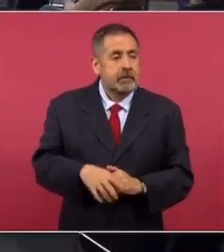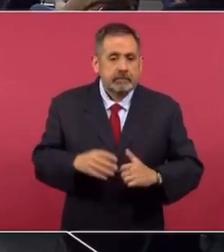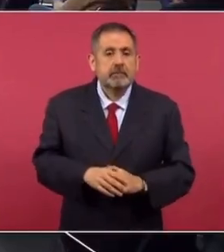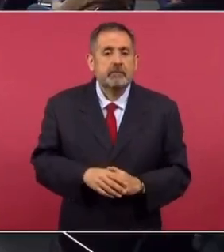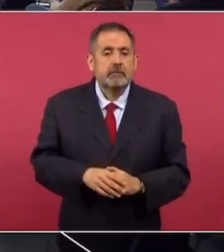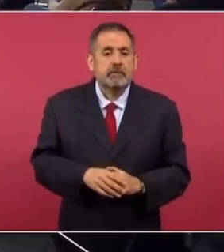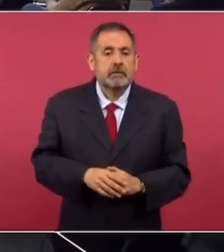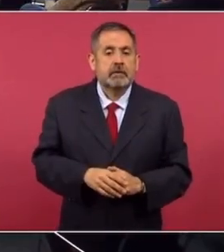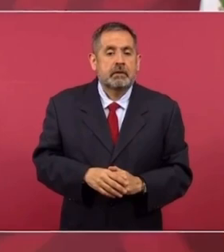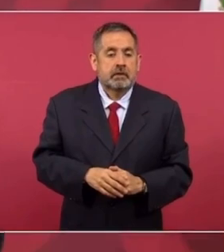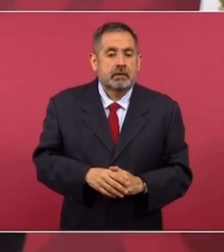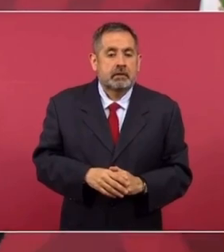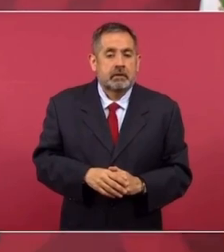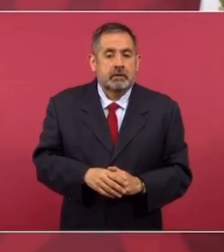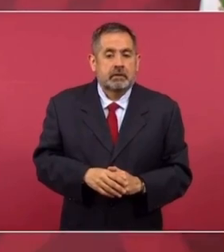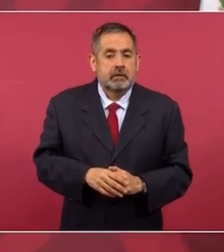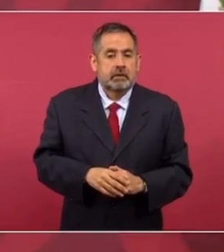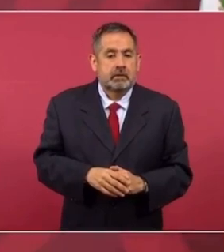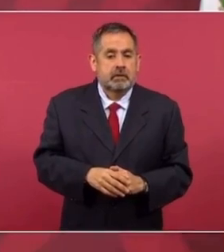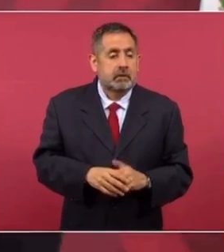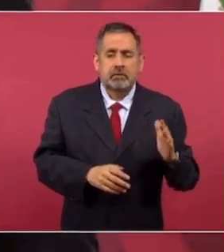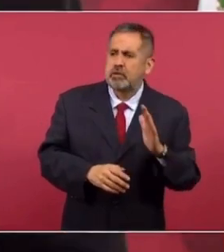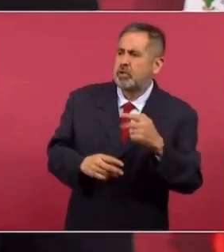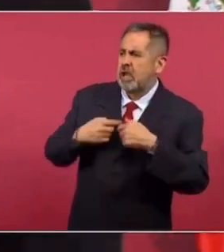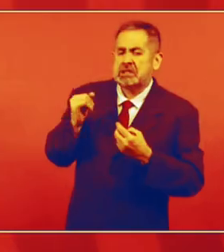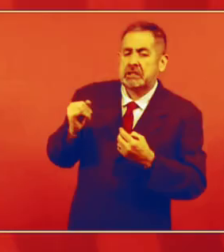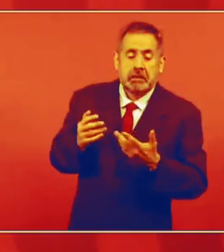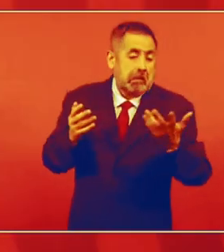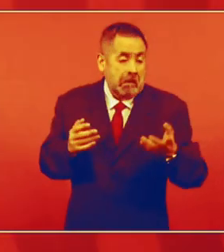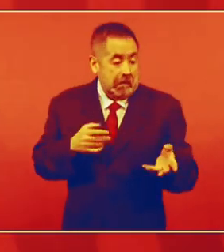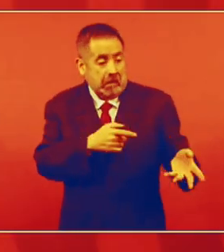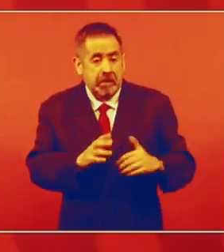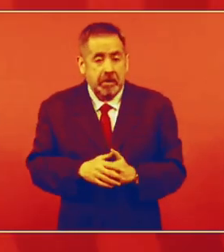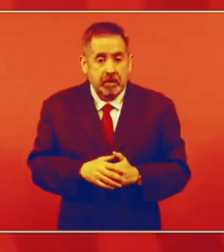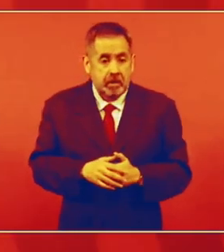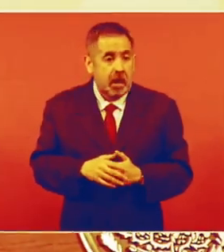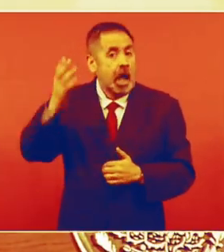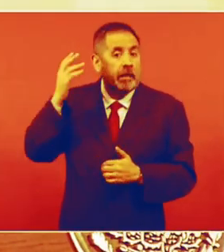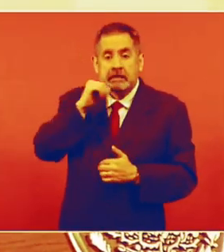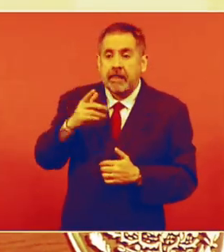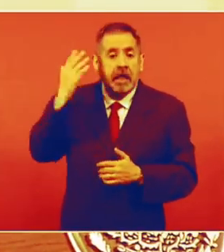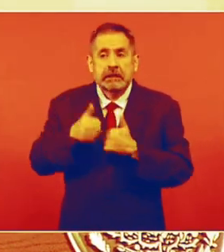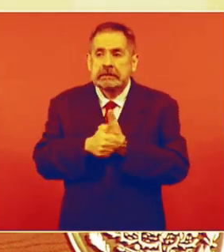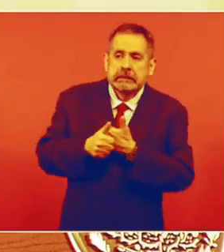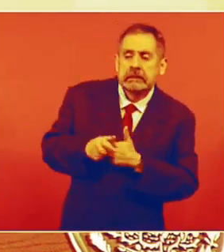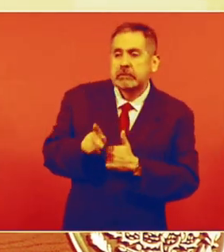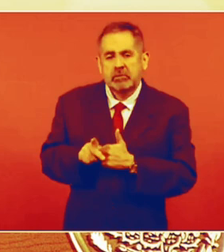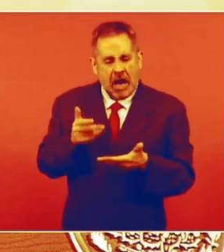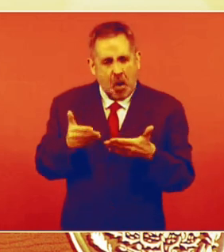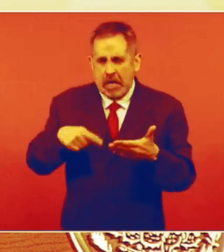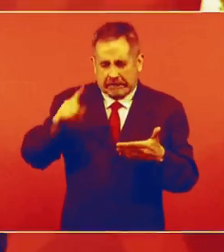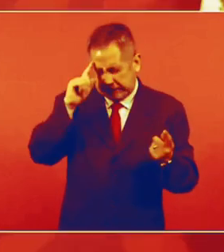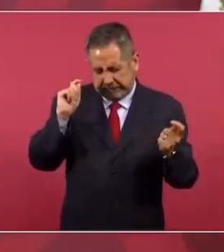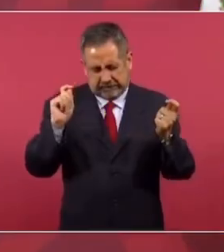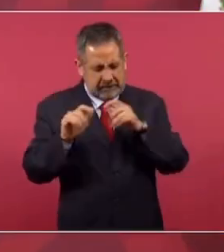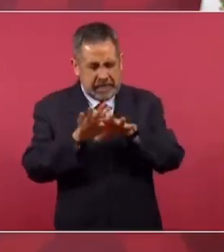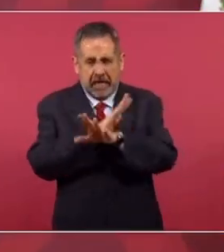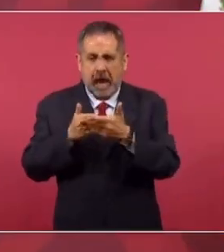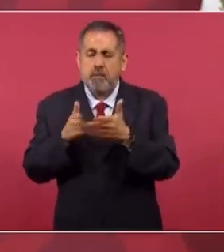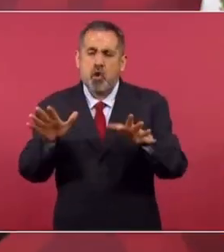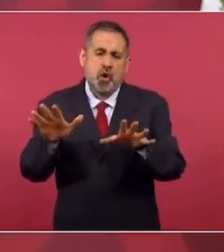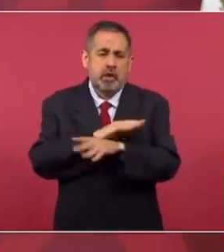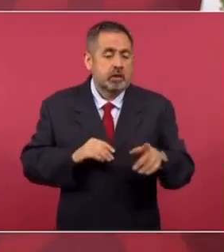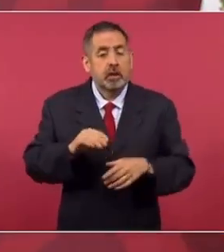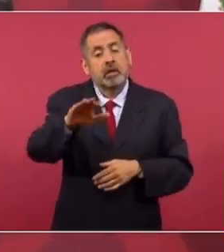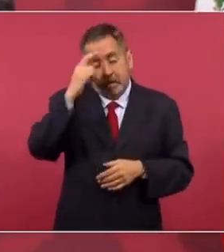Imagínense, el que se muestren como son. Eso no lo hubiésemos logrado si no se lleva a cabo la transformación. Me